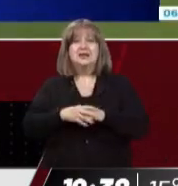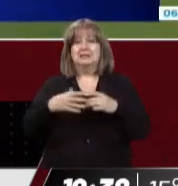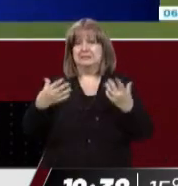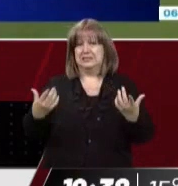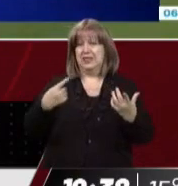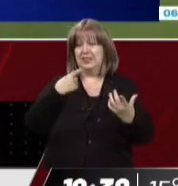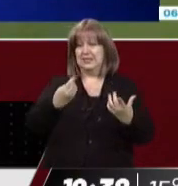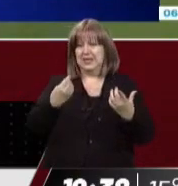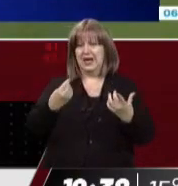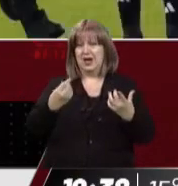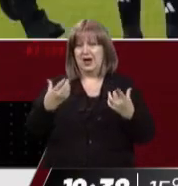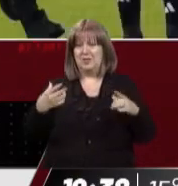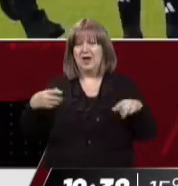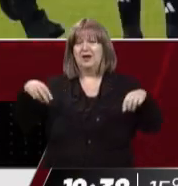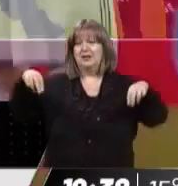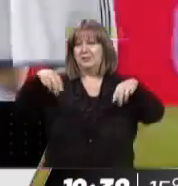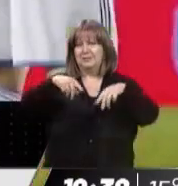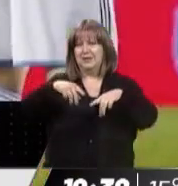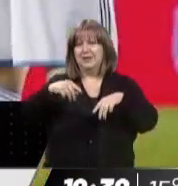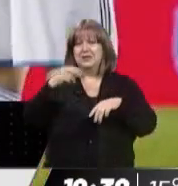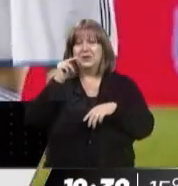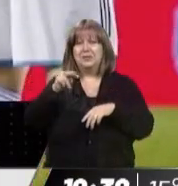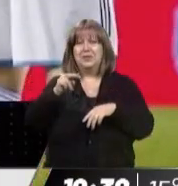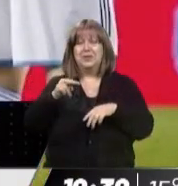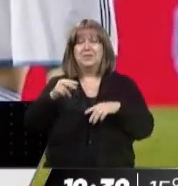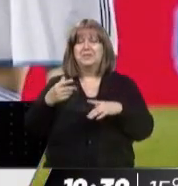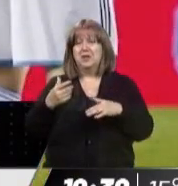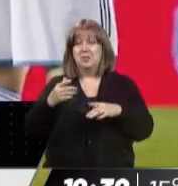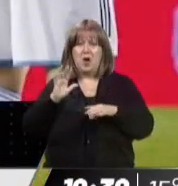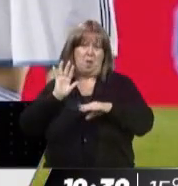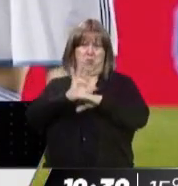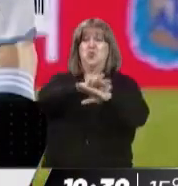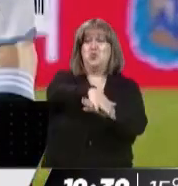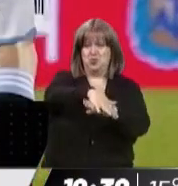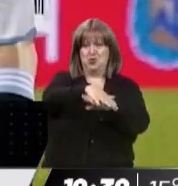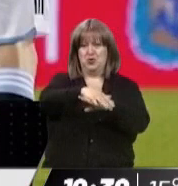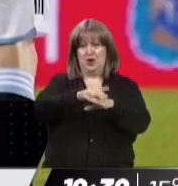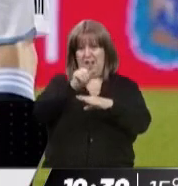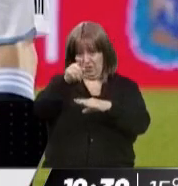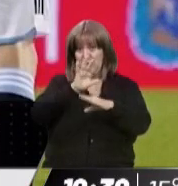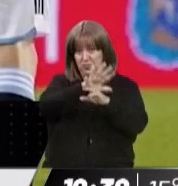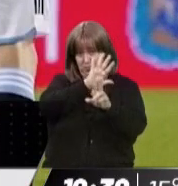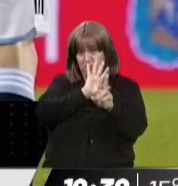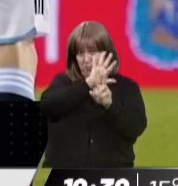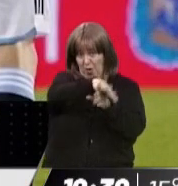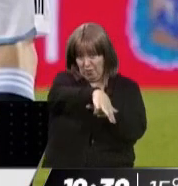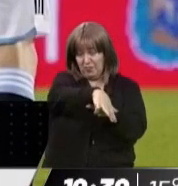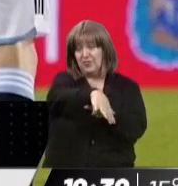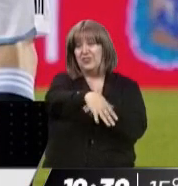uy, este chico cobró. Claro. Pero después, por lo que vemos y lo que entendemos, no pasó nada tan grave.